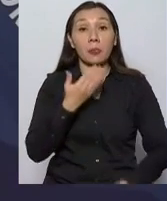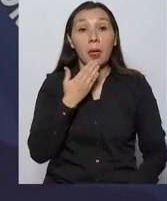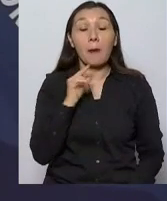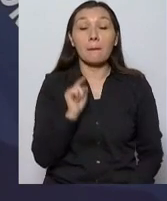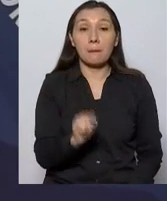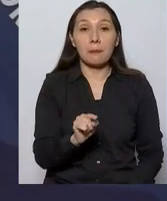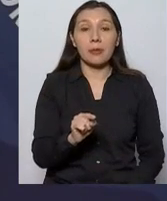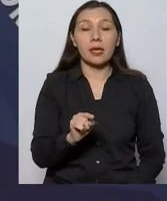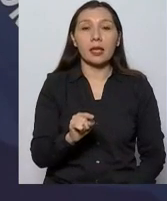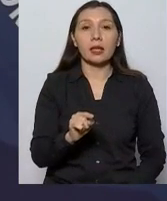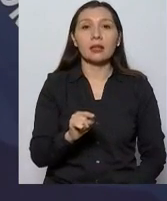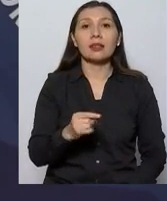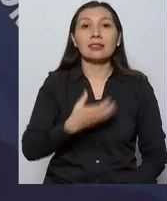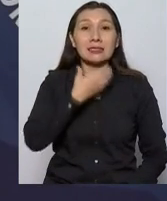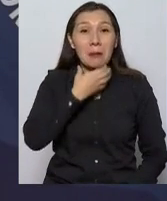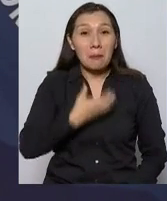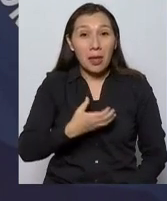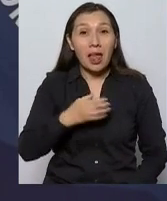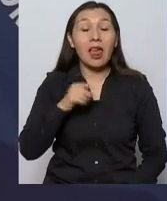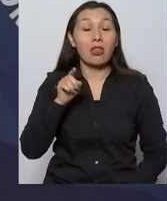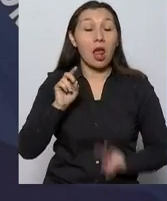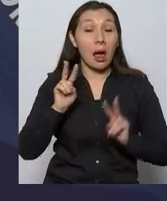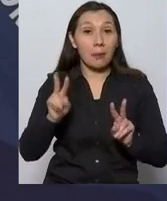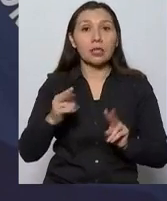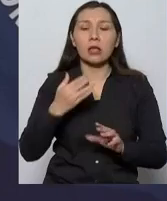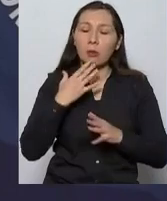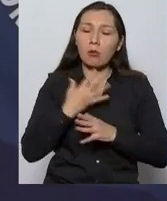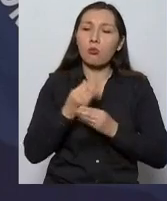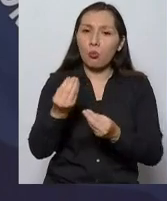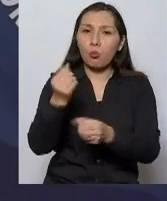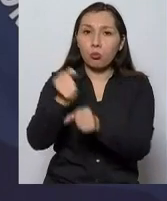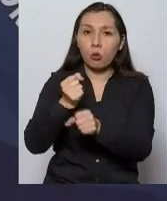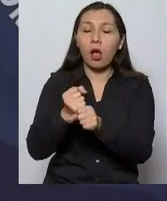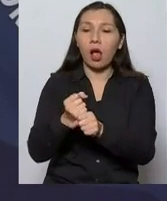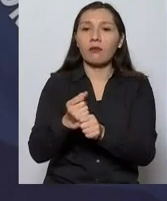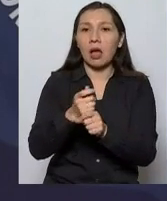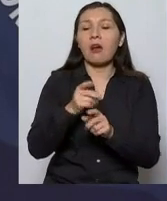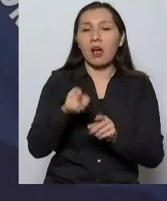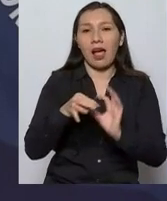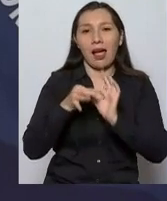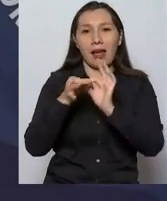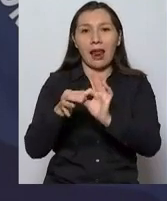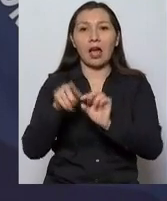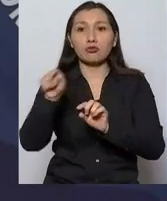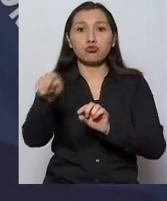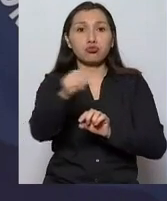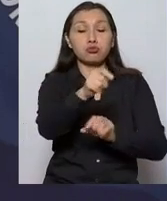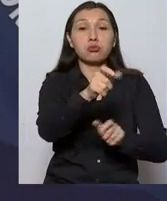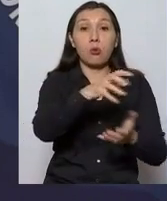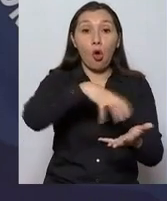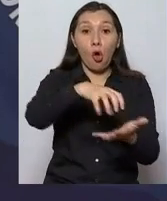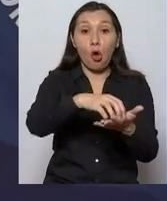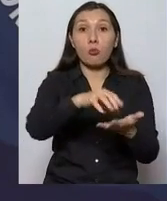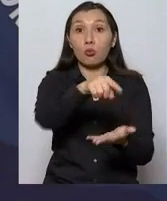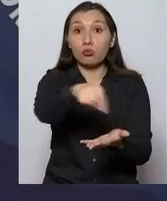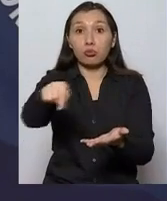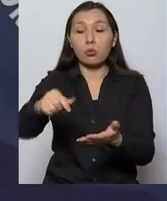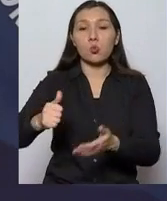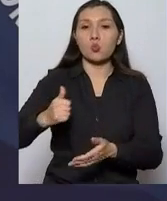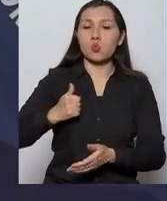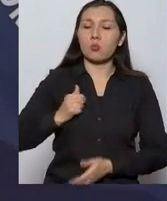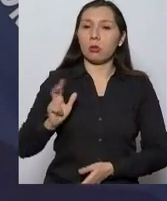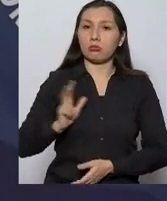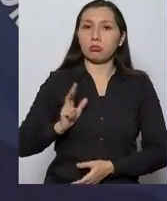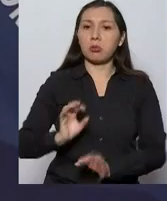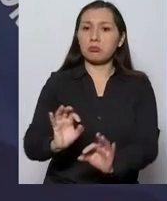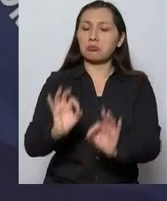incluso en San Pedro de la Paz, enorme trabajo, y queremos agradecer a todas esas comunidades que han tenido una